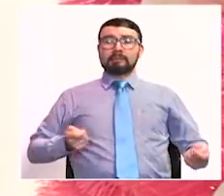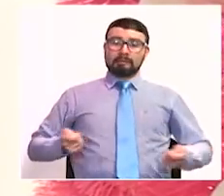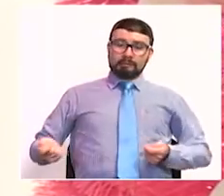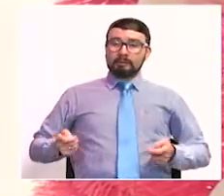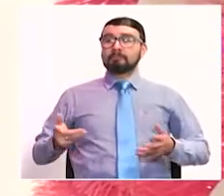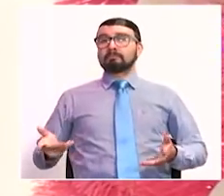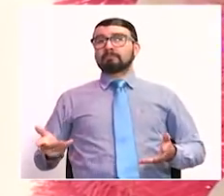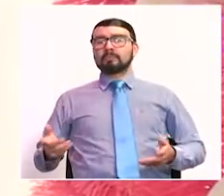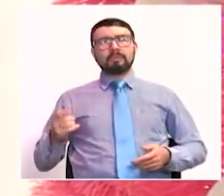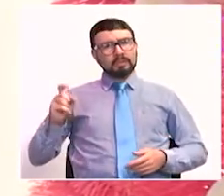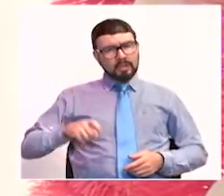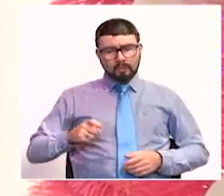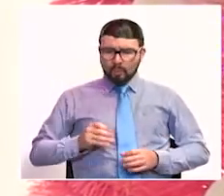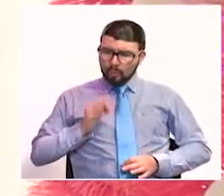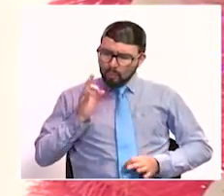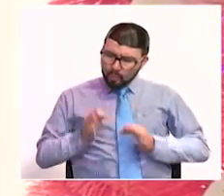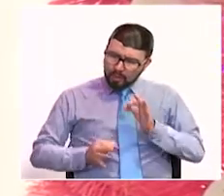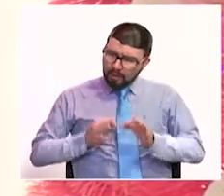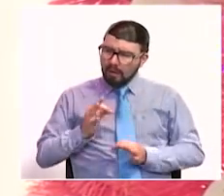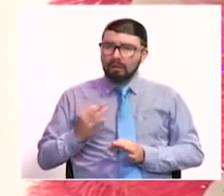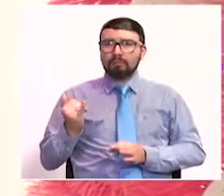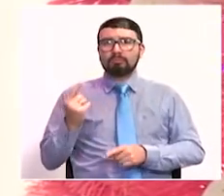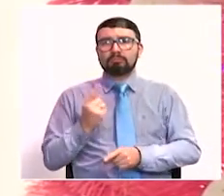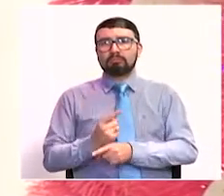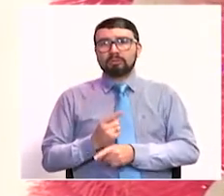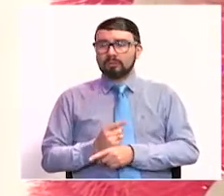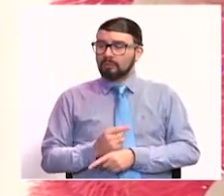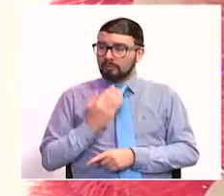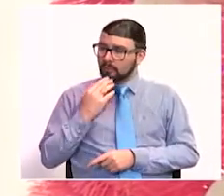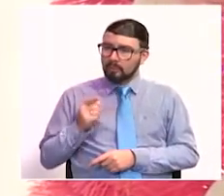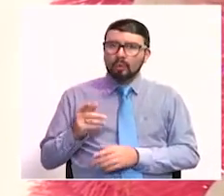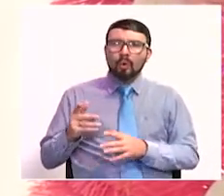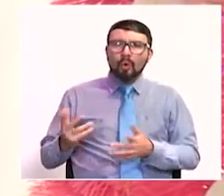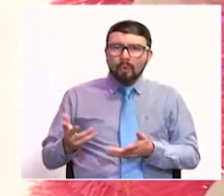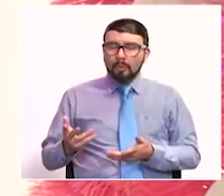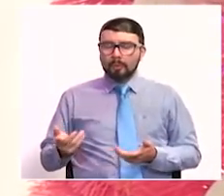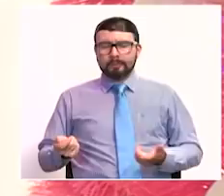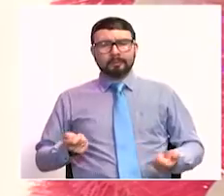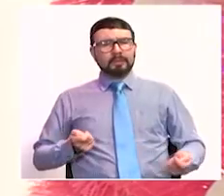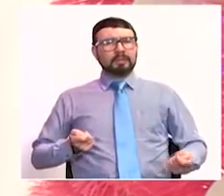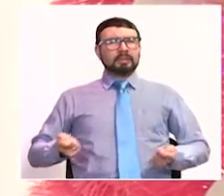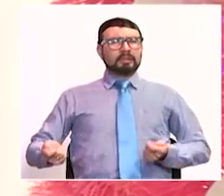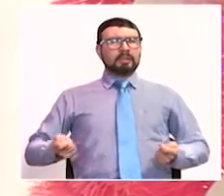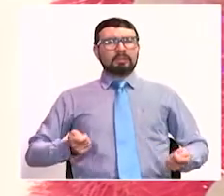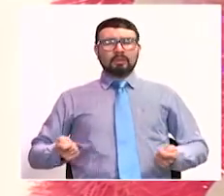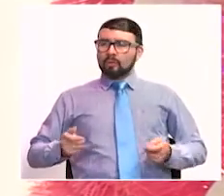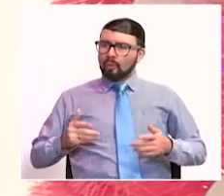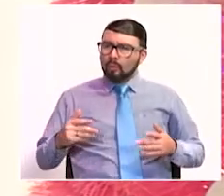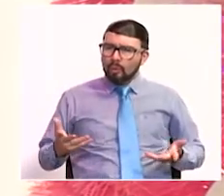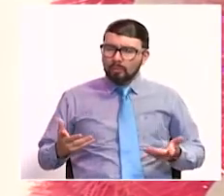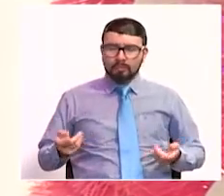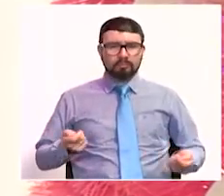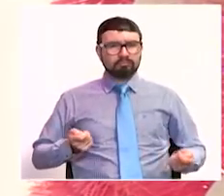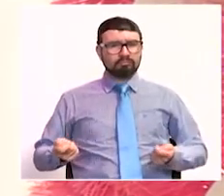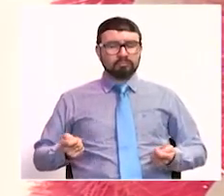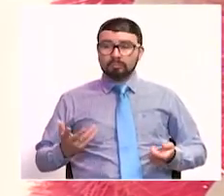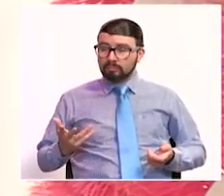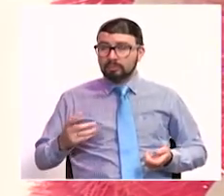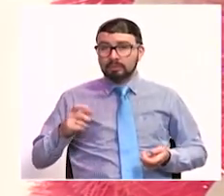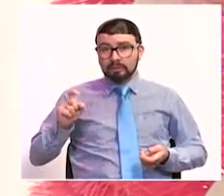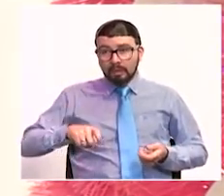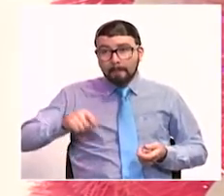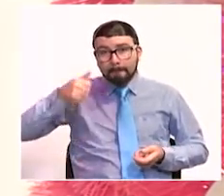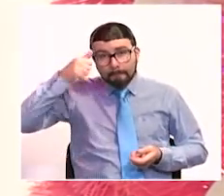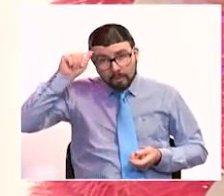tenemos que tener cuidado con esto. Hablamos de cómo podemos de pronto equilibrar un poco esto, porque no podemos olvidar de